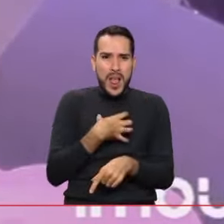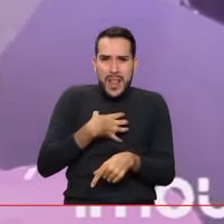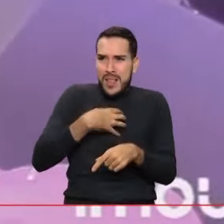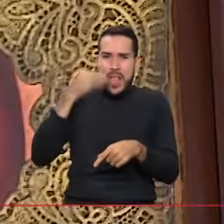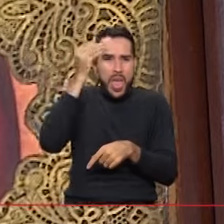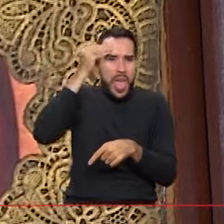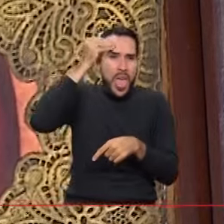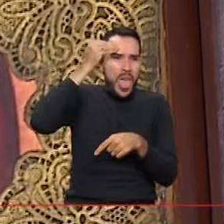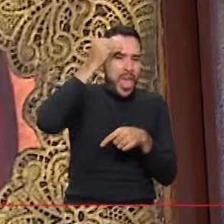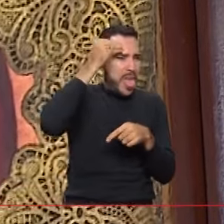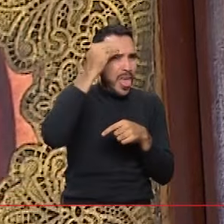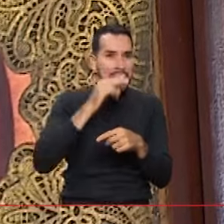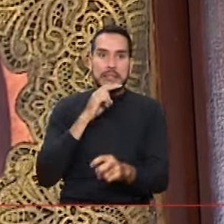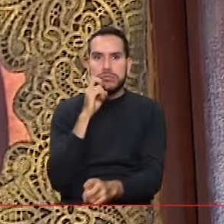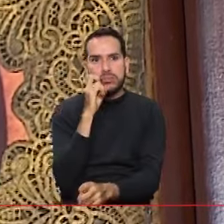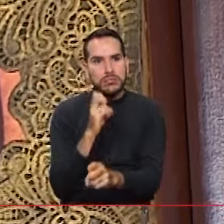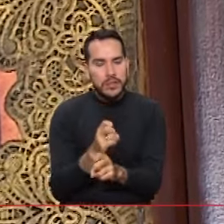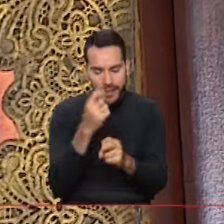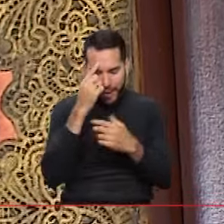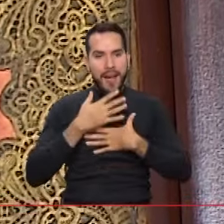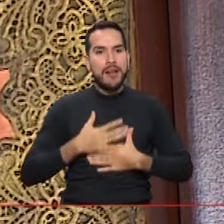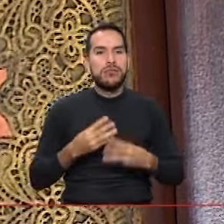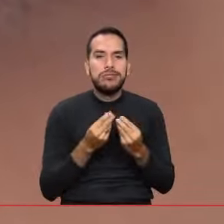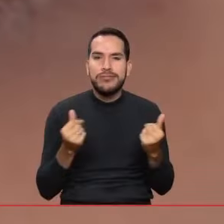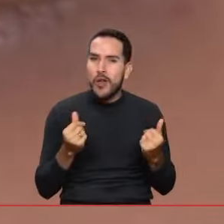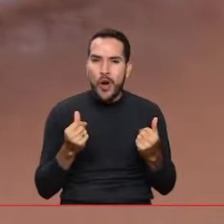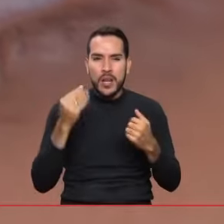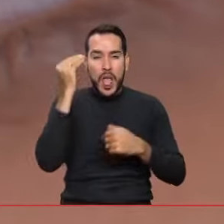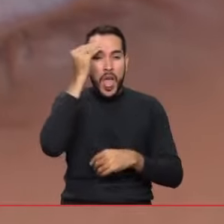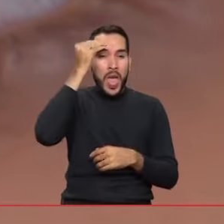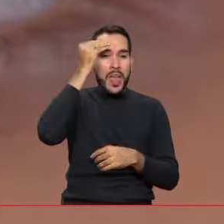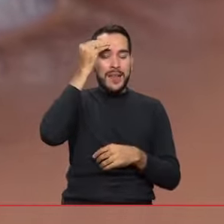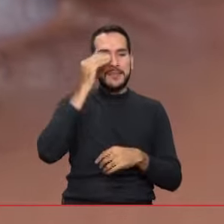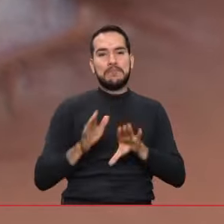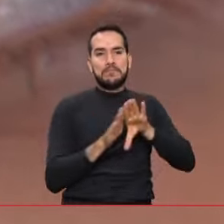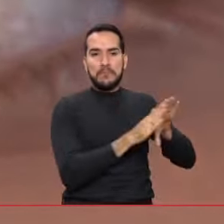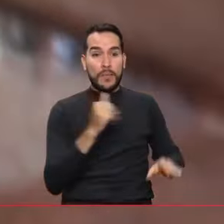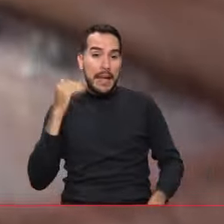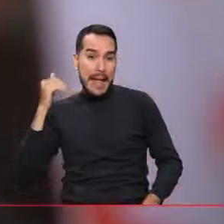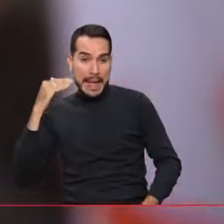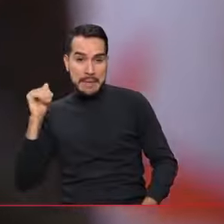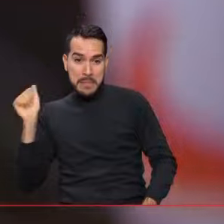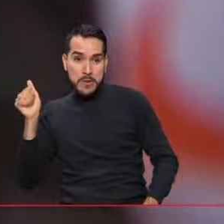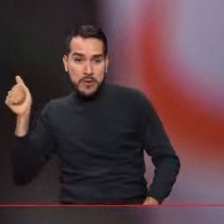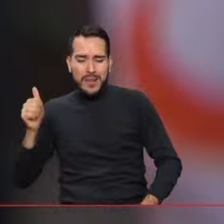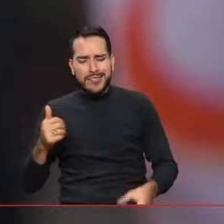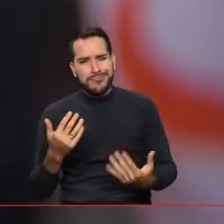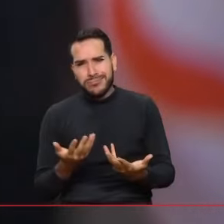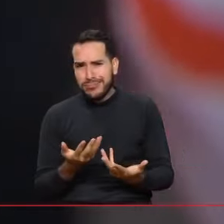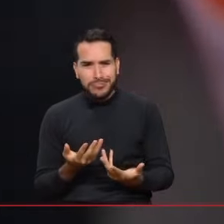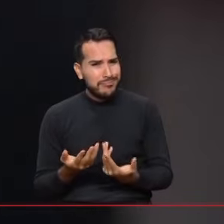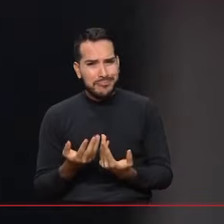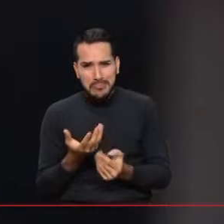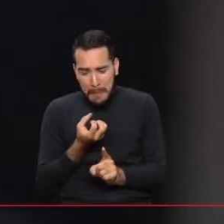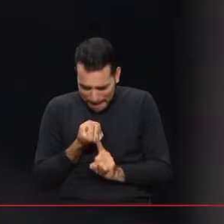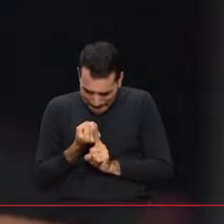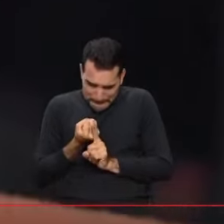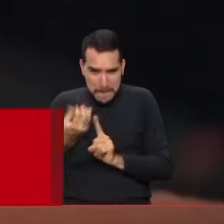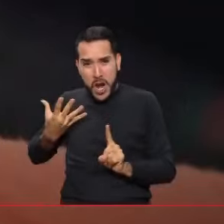de violencia. No sé, la verdad, o sea, no sé cómo explicar, es algo impactante que ahorita me siento